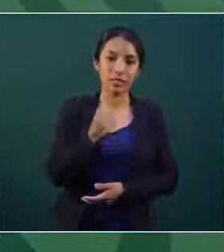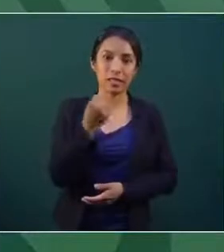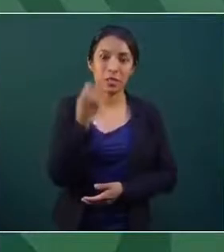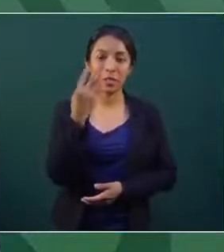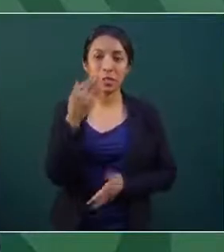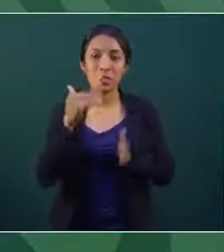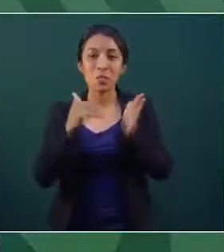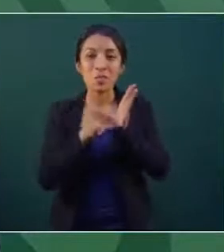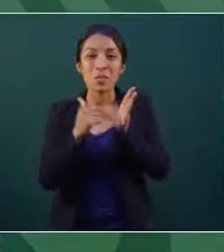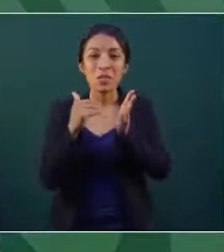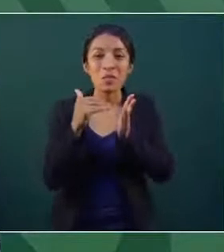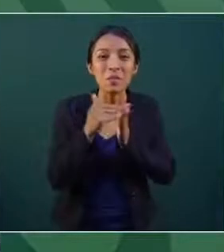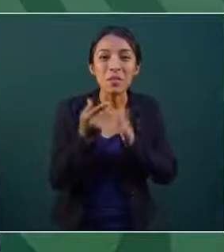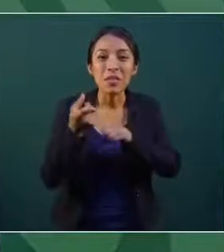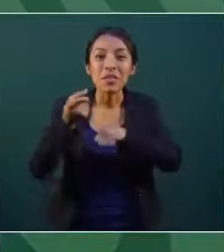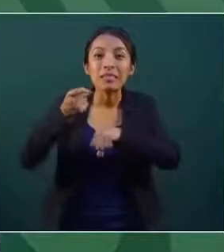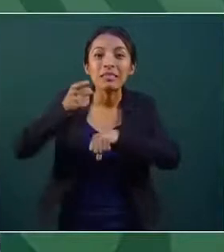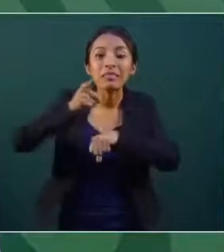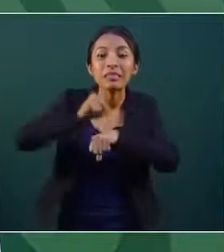diarios.